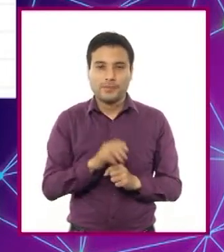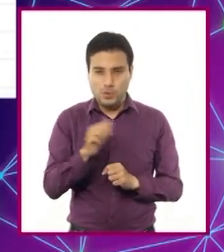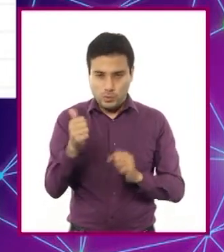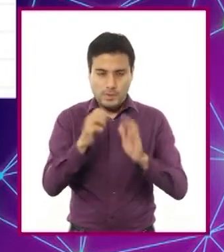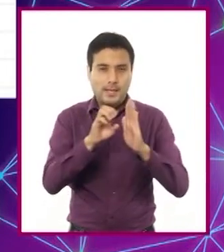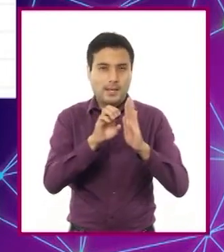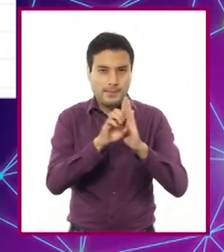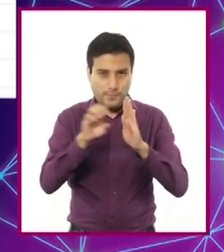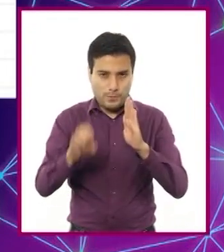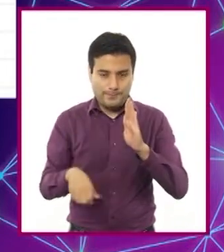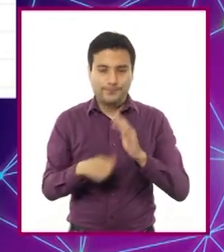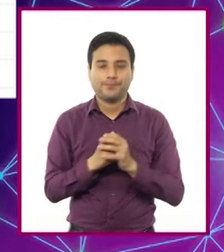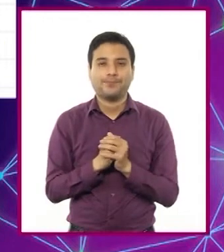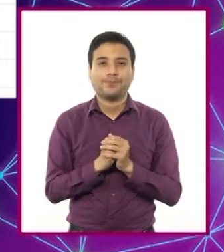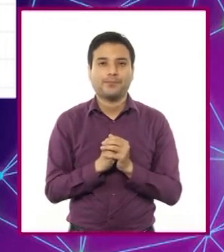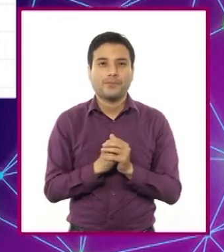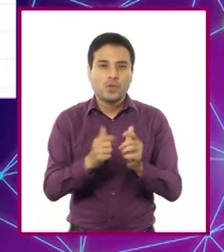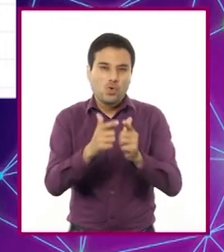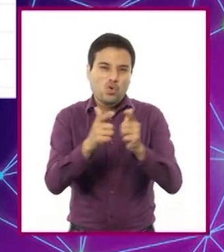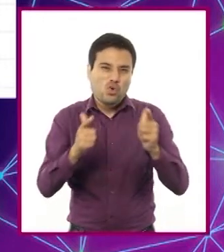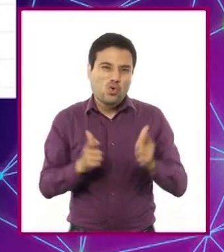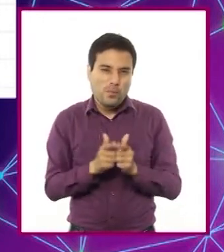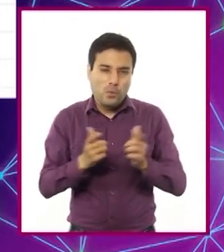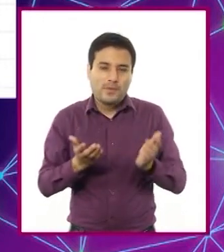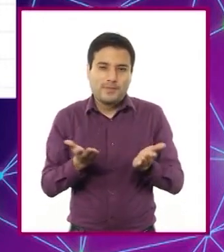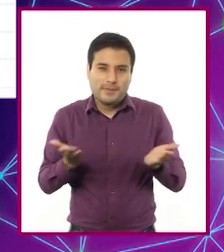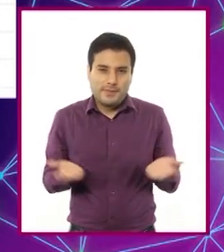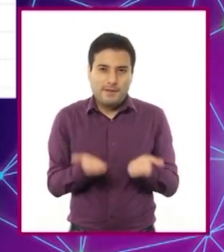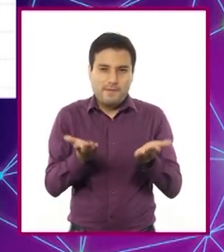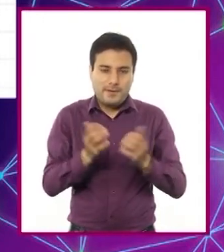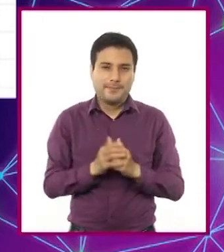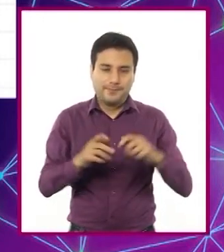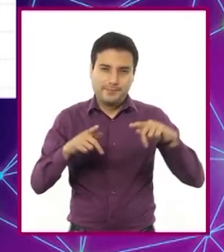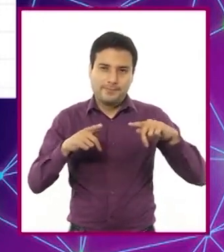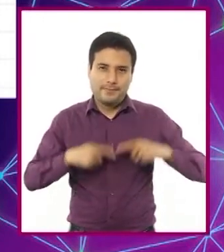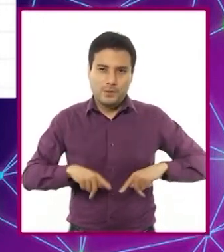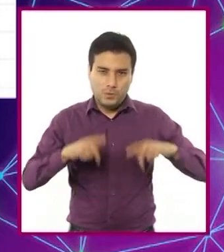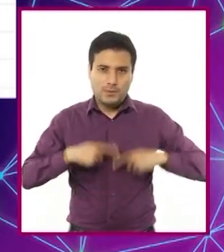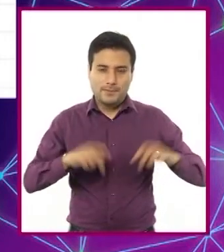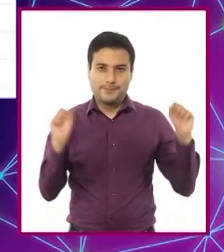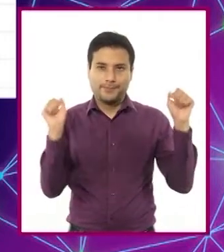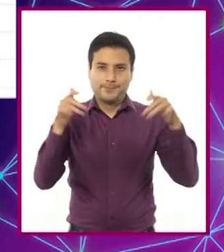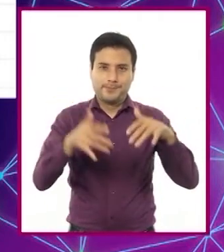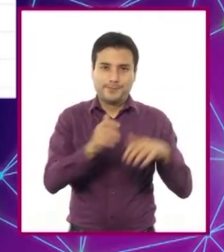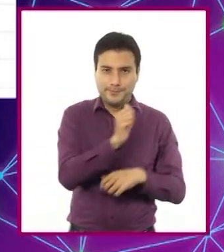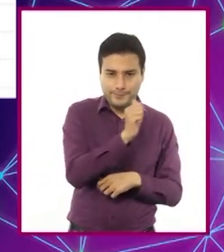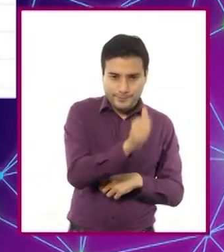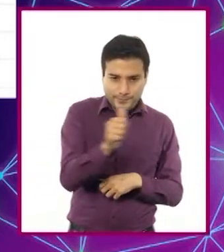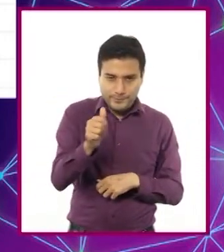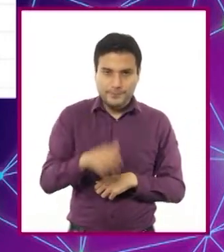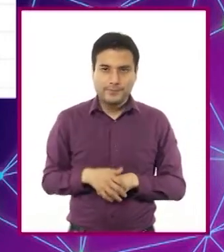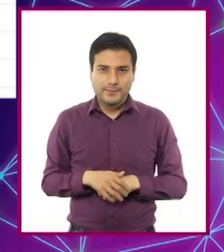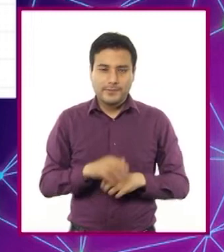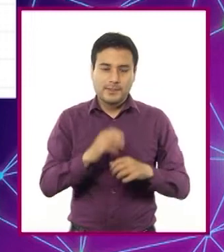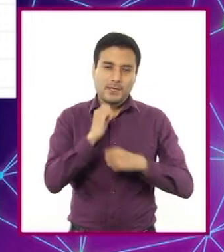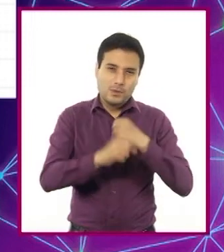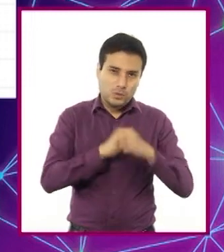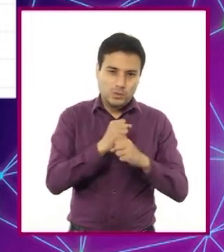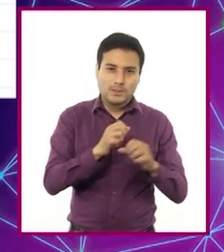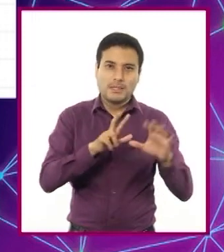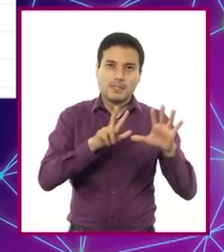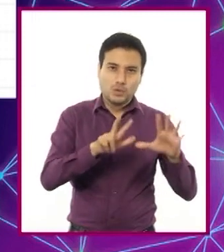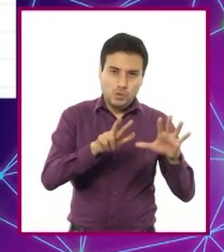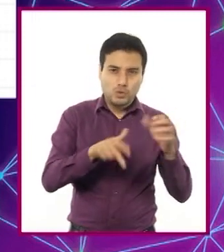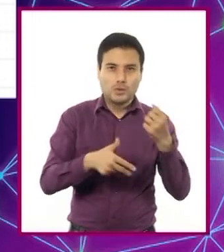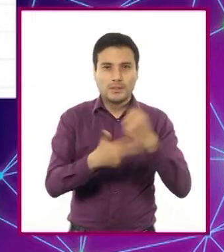ejemplo. En un grupo de baile, las edades de cada asistente son 18, 13,